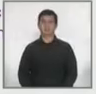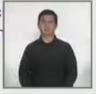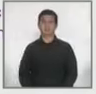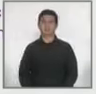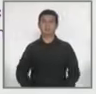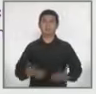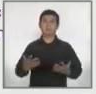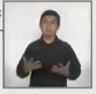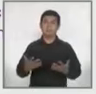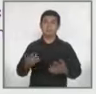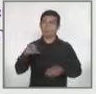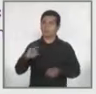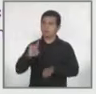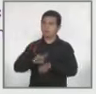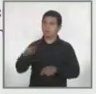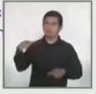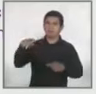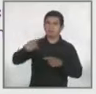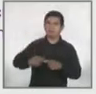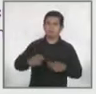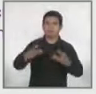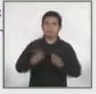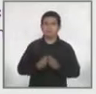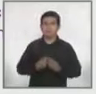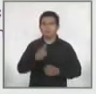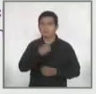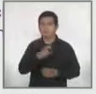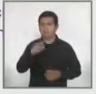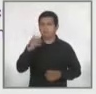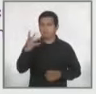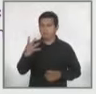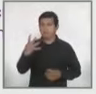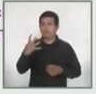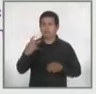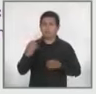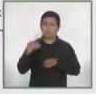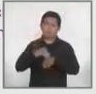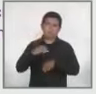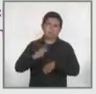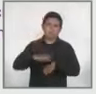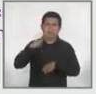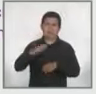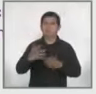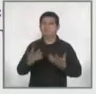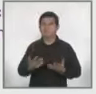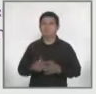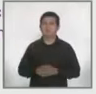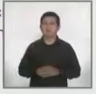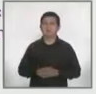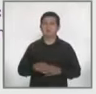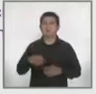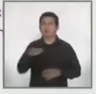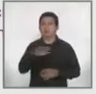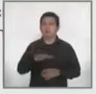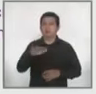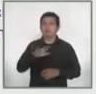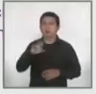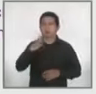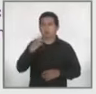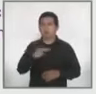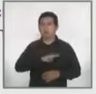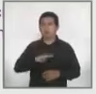Al corte del día de hoy, tenemos 124 casos nuevos, afectando principalmente